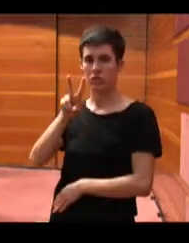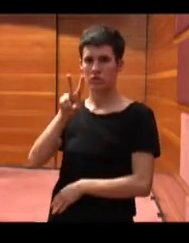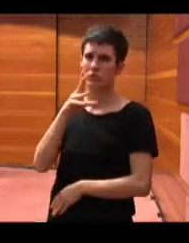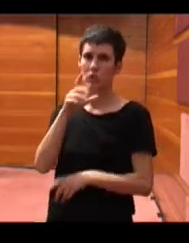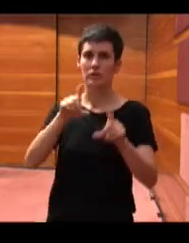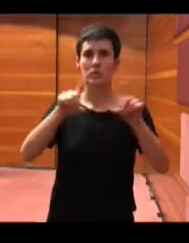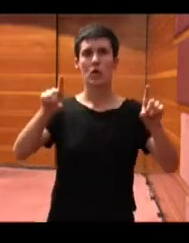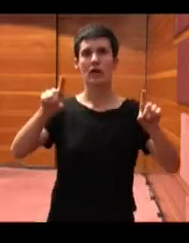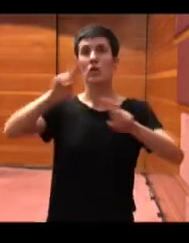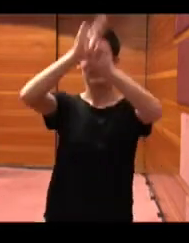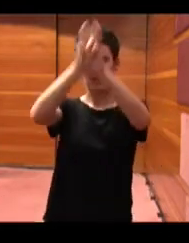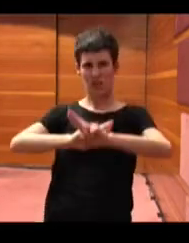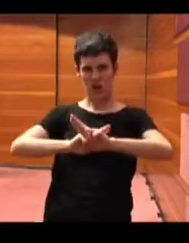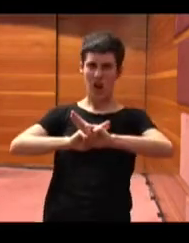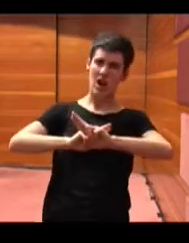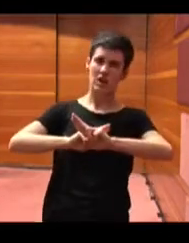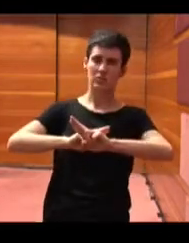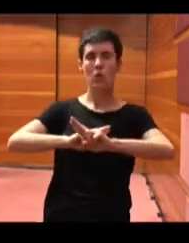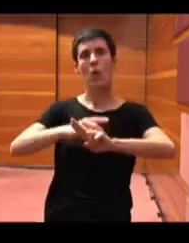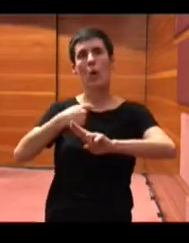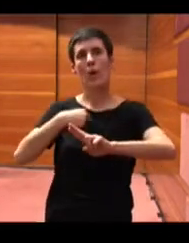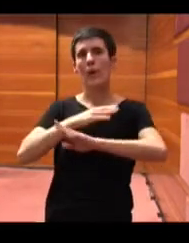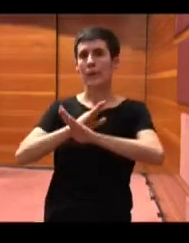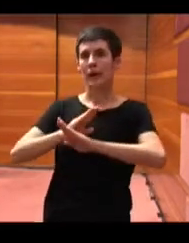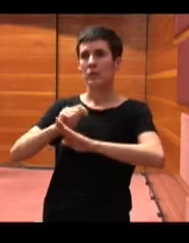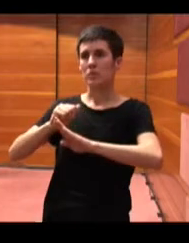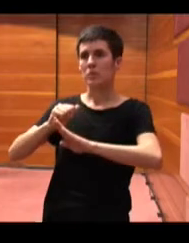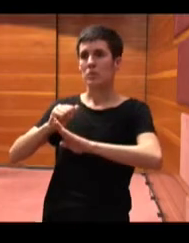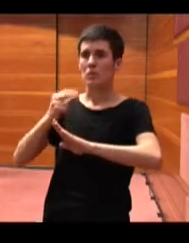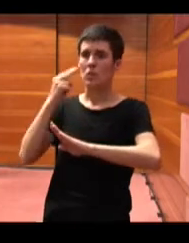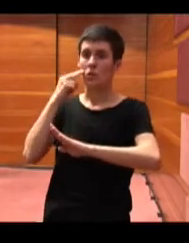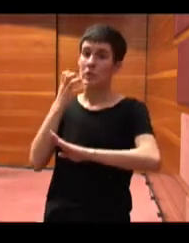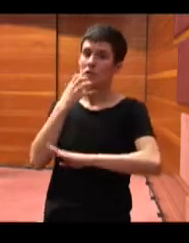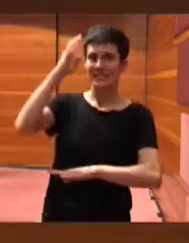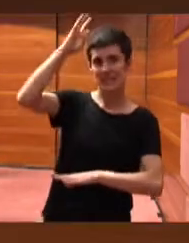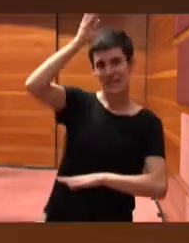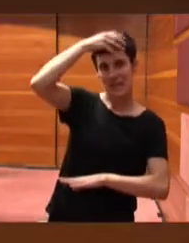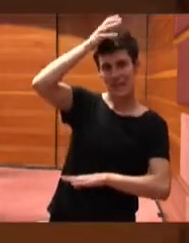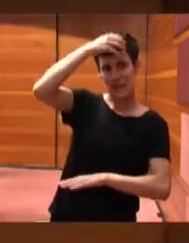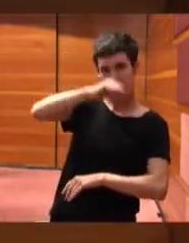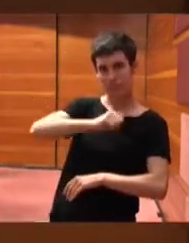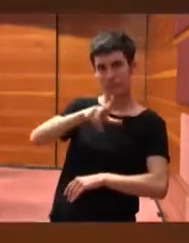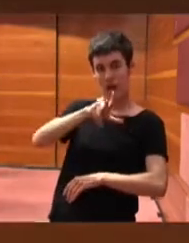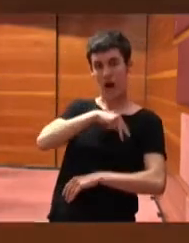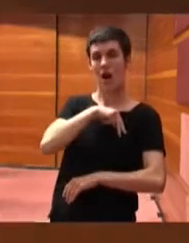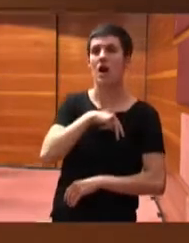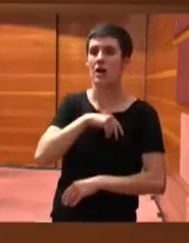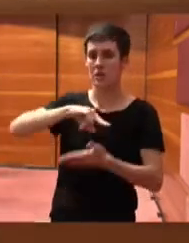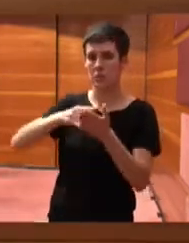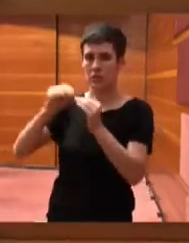un organismo internacional y estaban un poco bueno, pues con miedo de que si ganaba Trump se iban a reducir esos